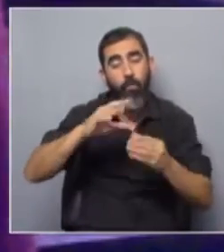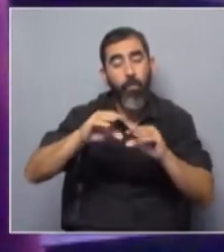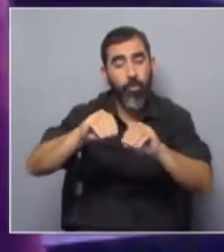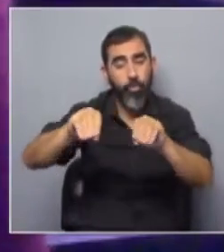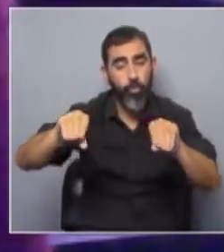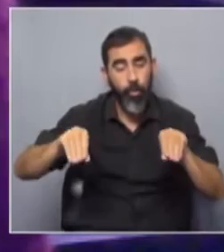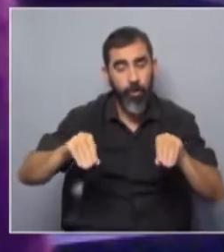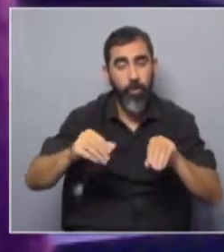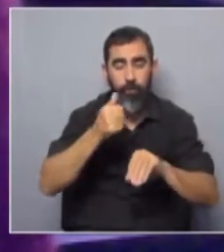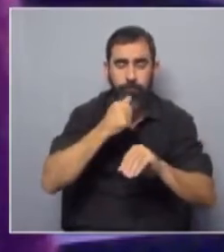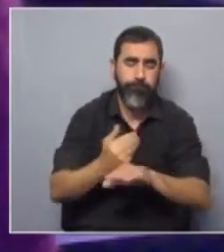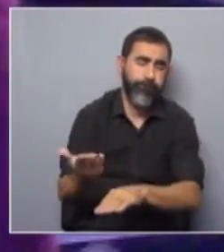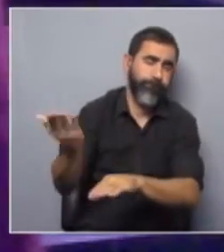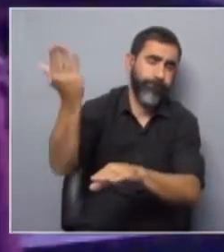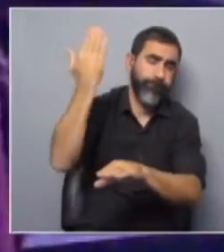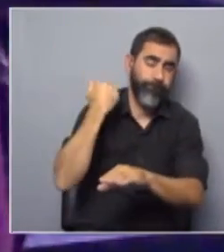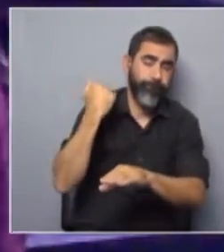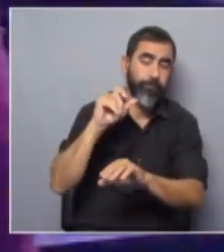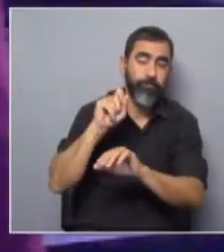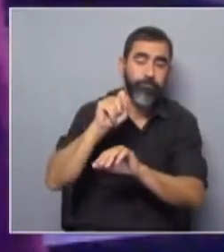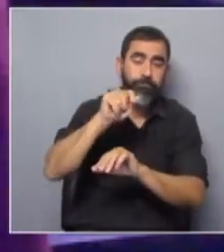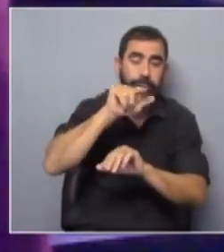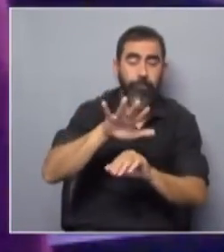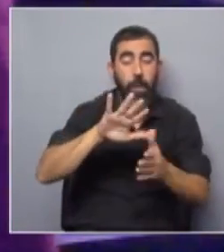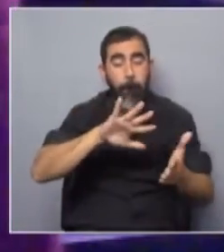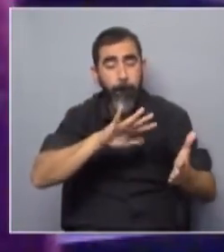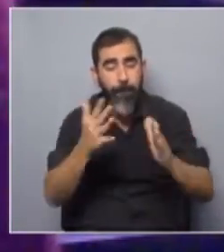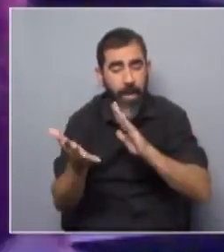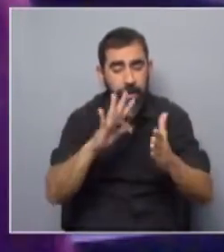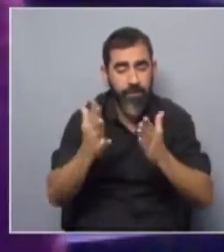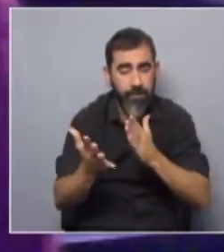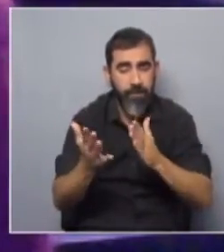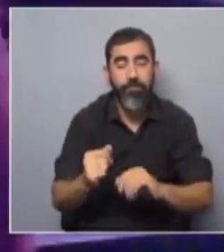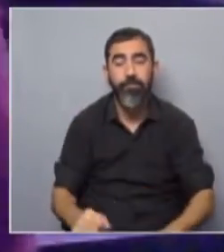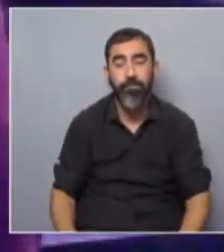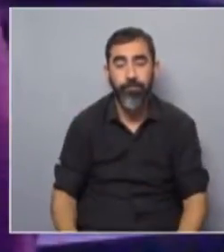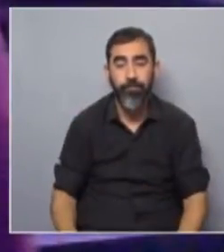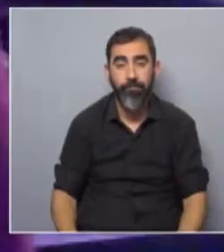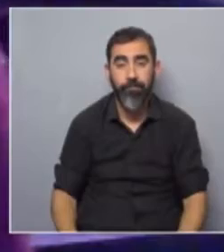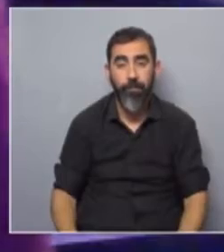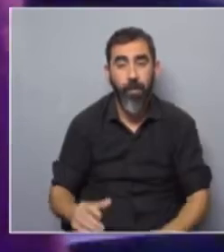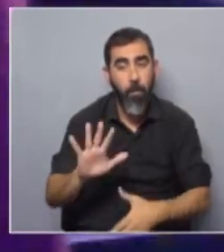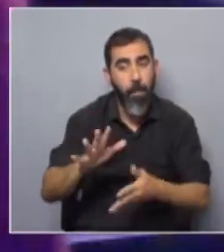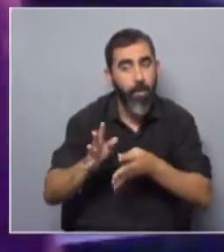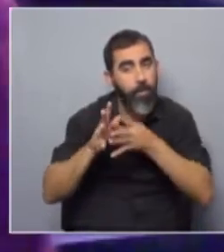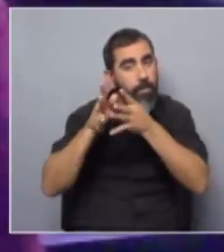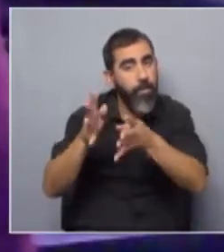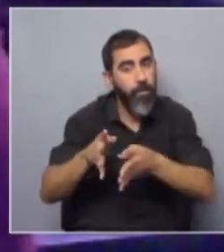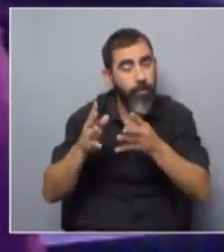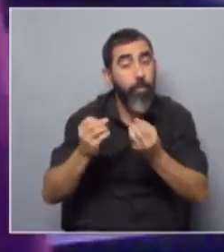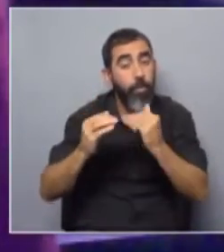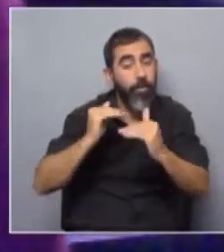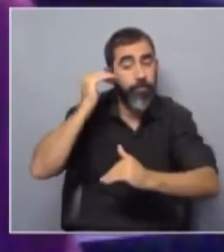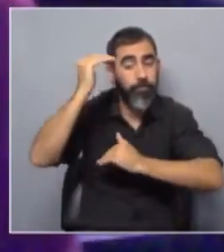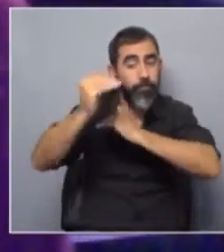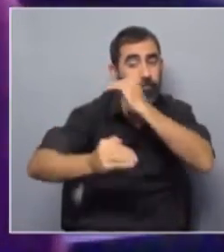suelos antropogénicos que tienen características similares y que quizás son hasta más desafiantes porque están desarrollados